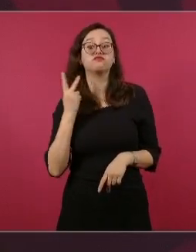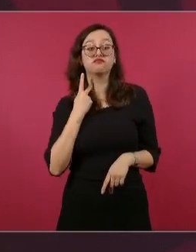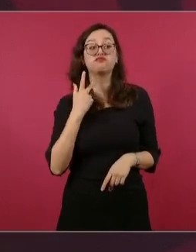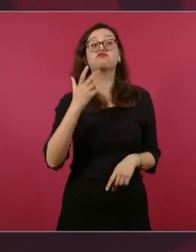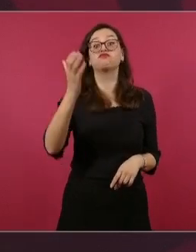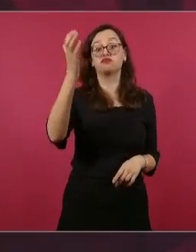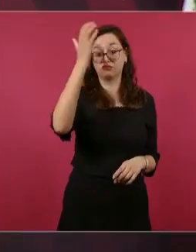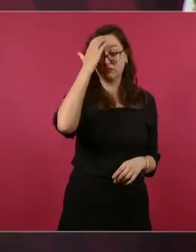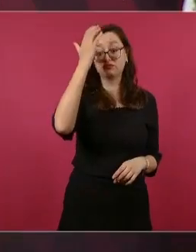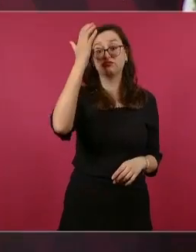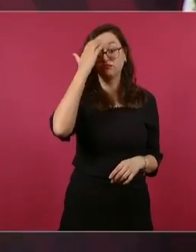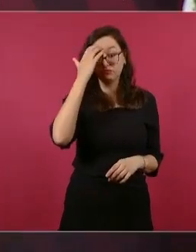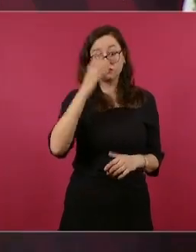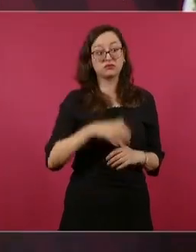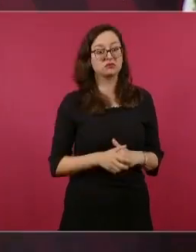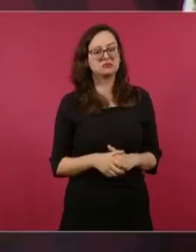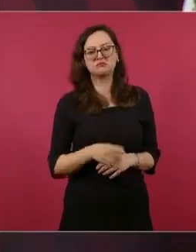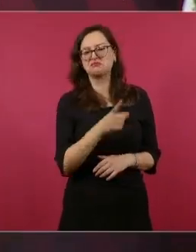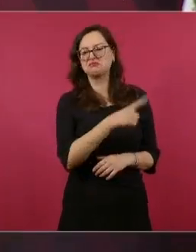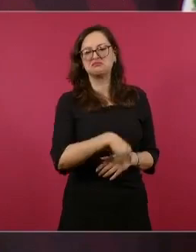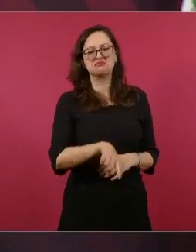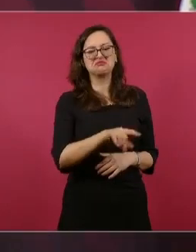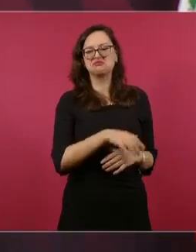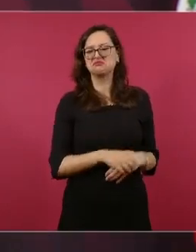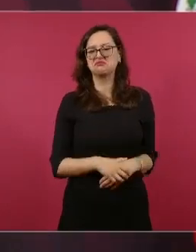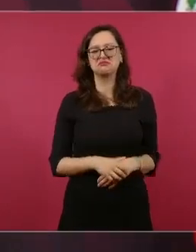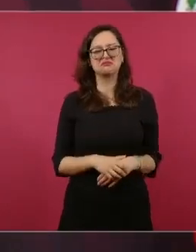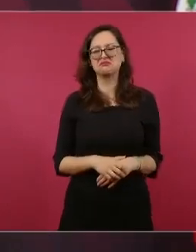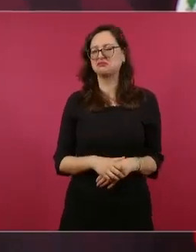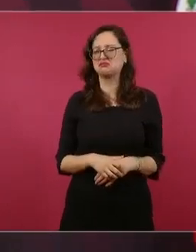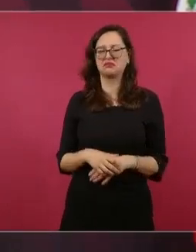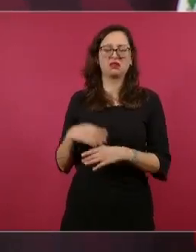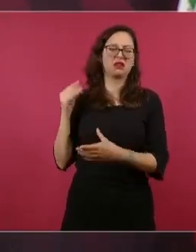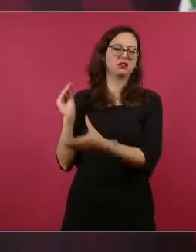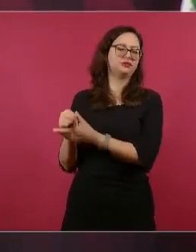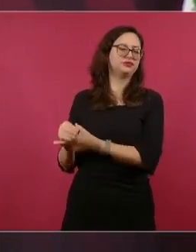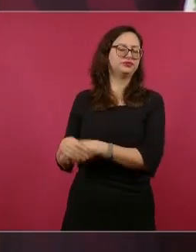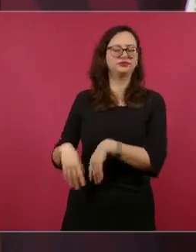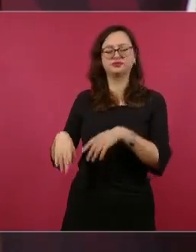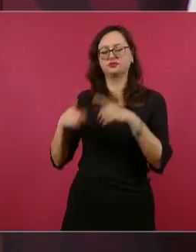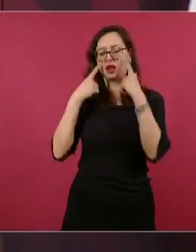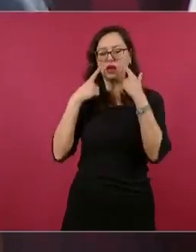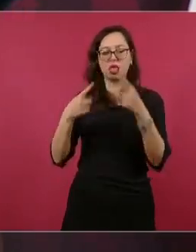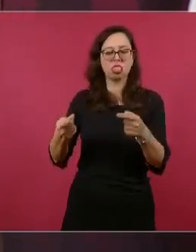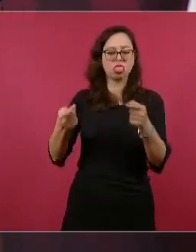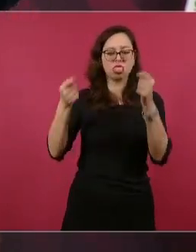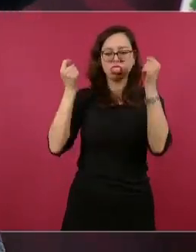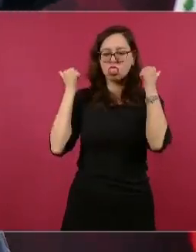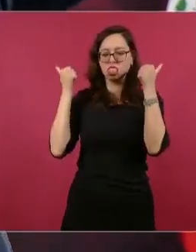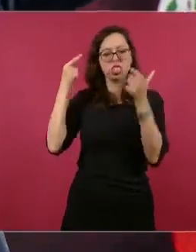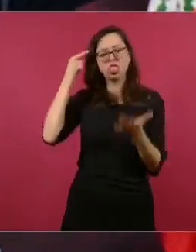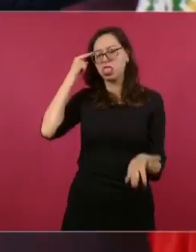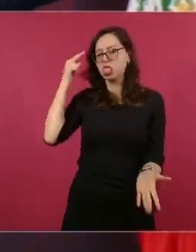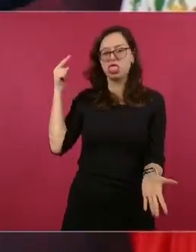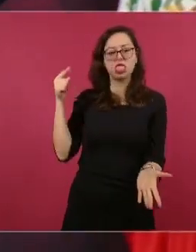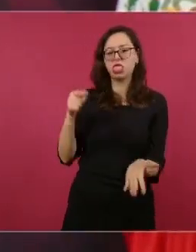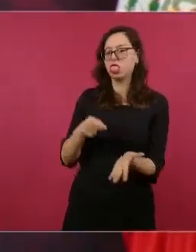no, ¿qué me van a creer? Sí se sentían